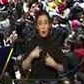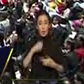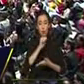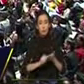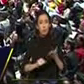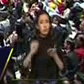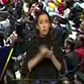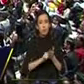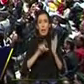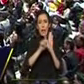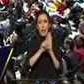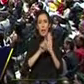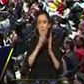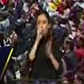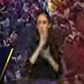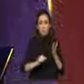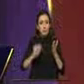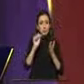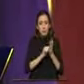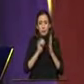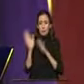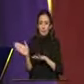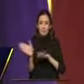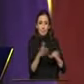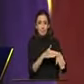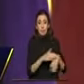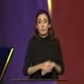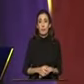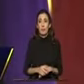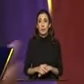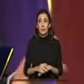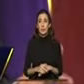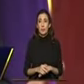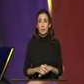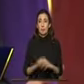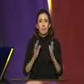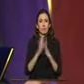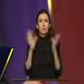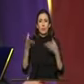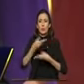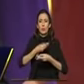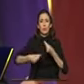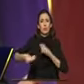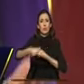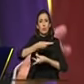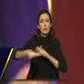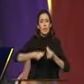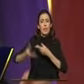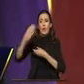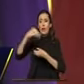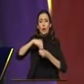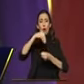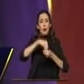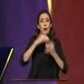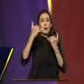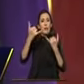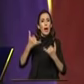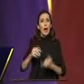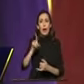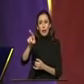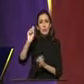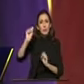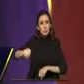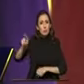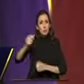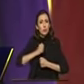Que se derogue inmediatamente esa barbaridad. Mucho dinero recaudaron en su nombre como para pretender que ellos